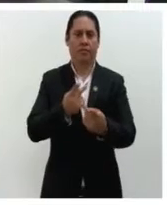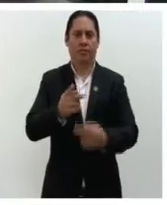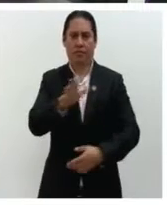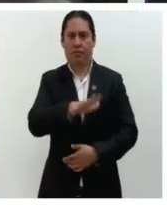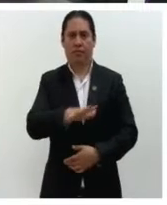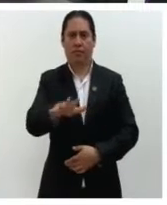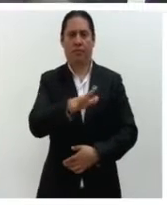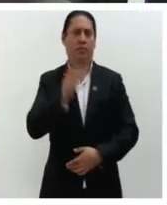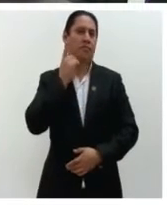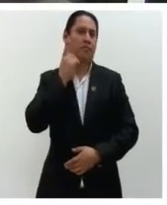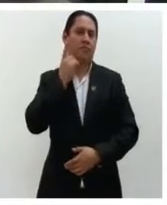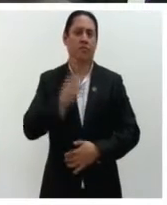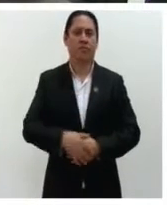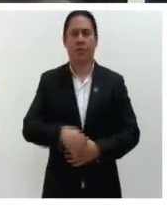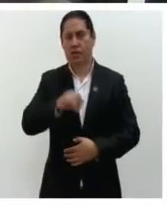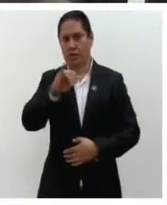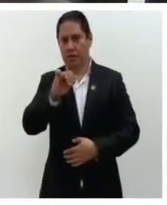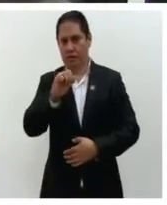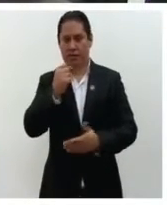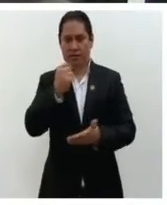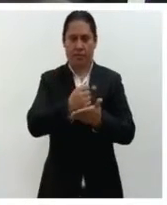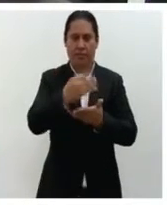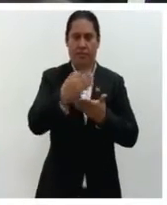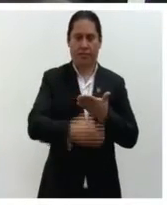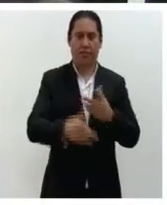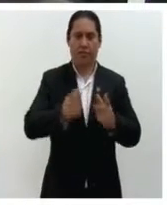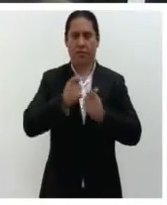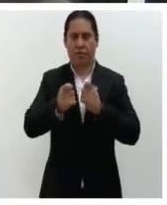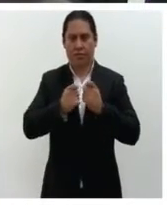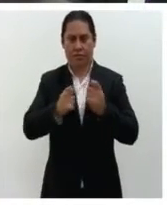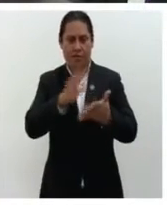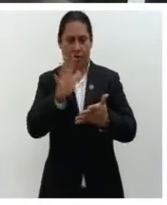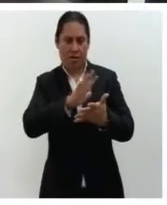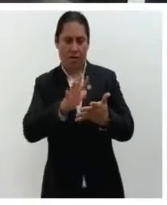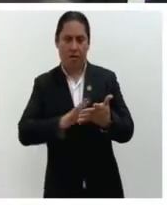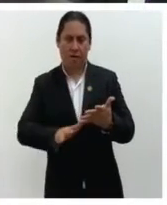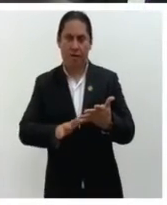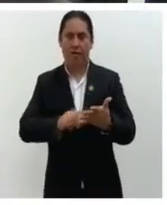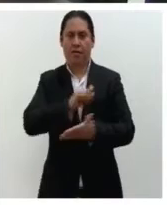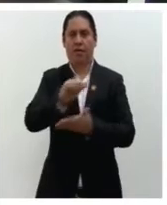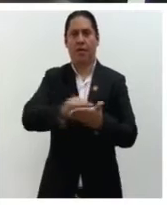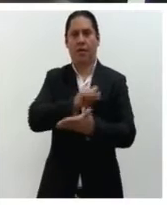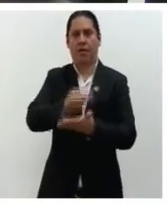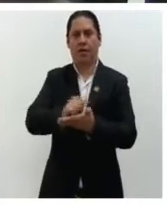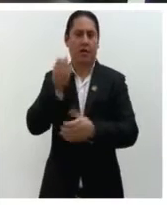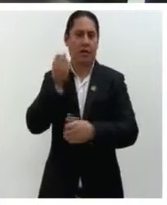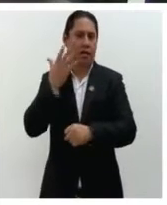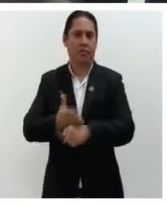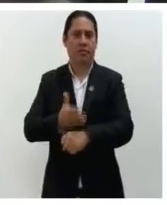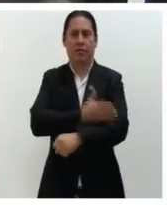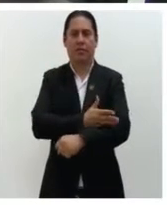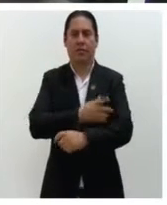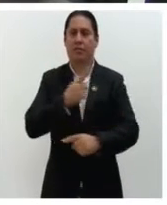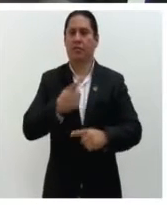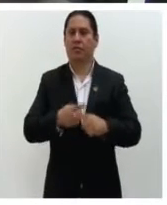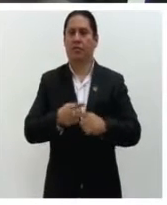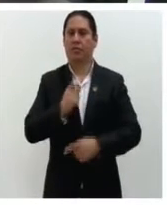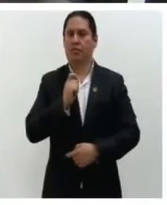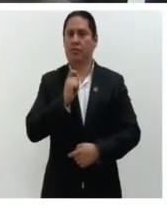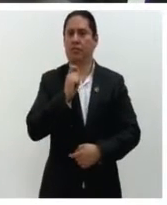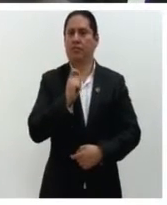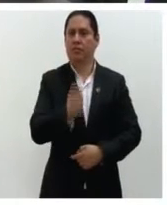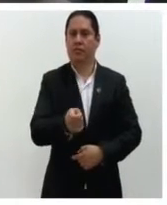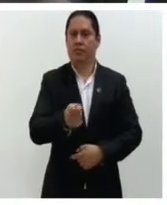la comisión permanente si se aprueba la dispensa de la lectura del acta de la sesión anterior. Las legisladoras